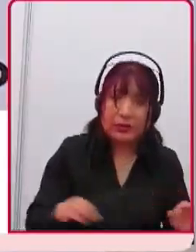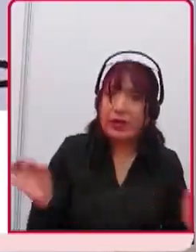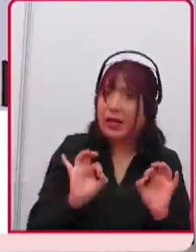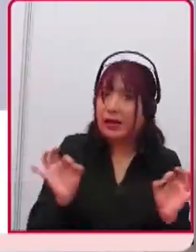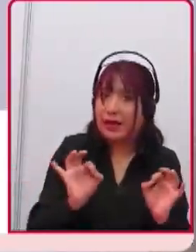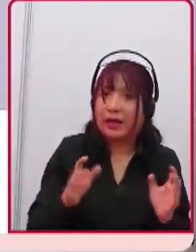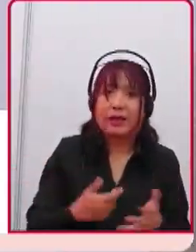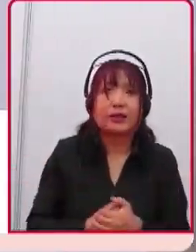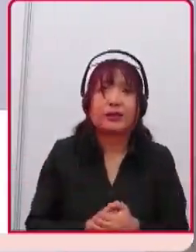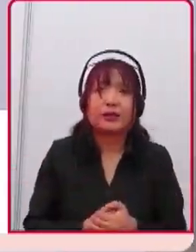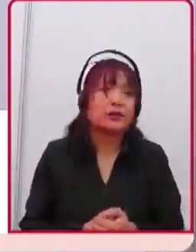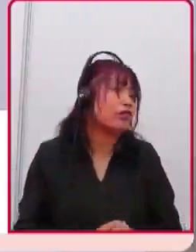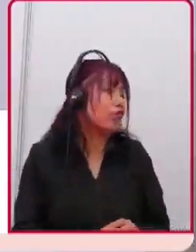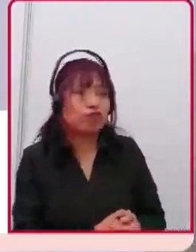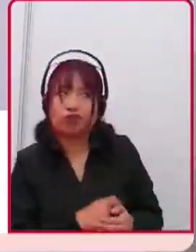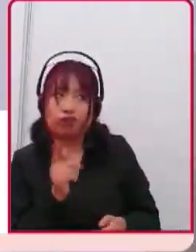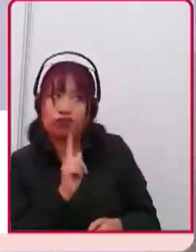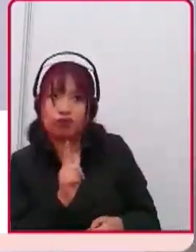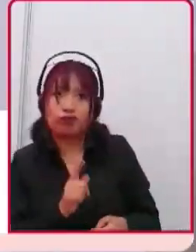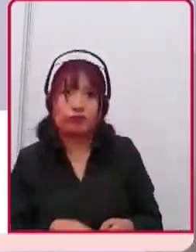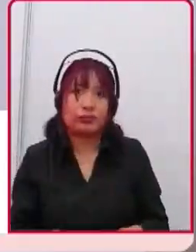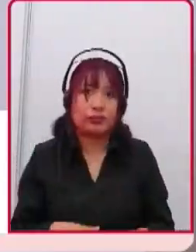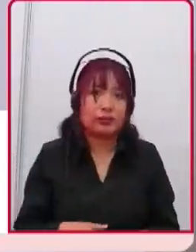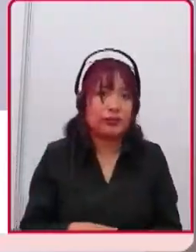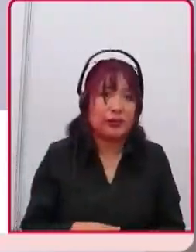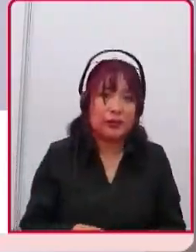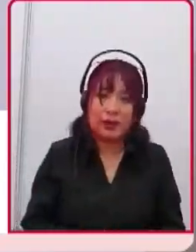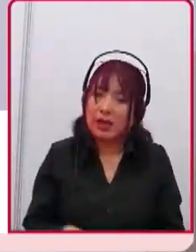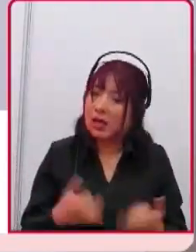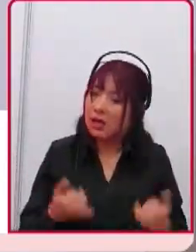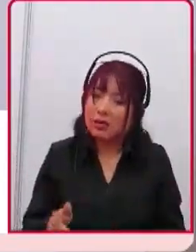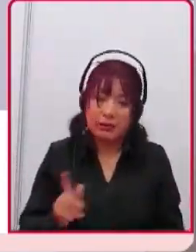no lo llegamos a ejecutar. Ya, gracias, muy amable. Muchas gracias.